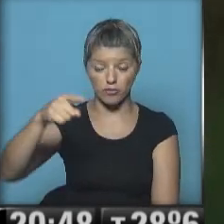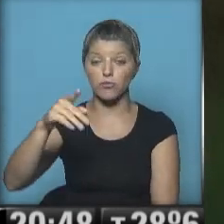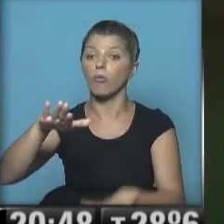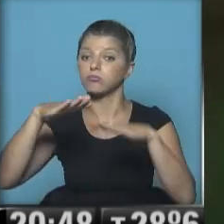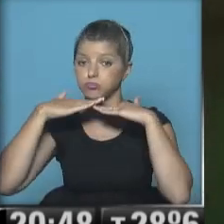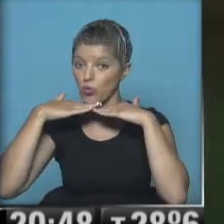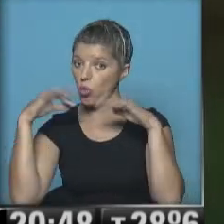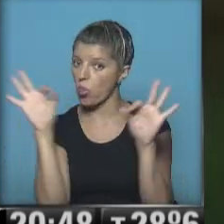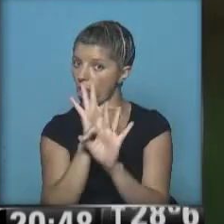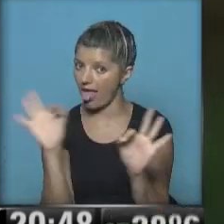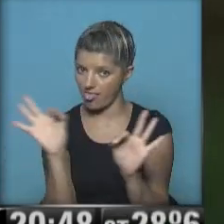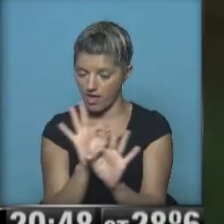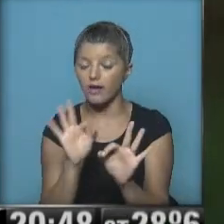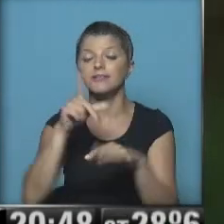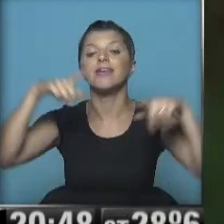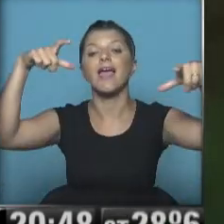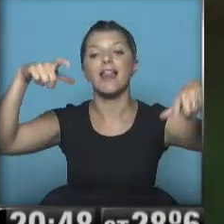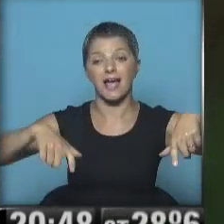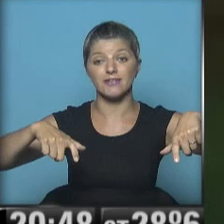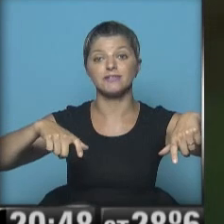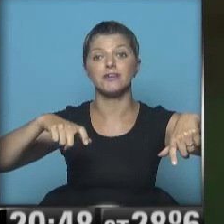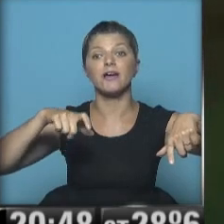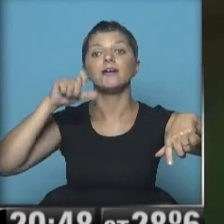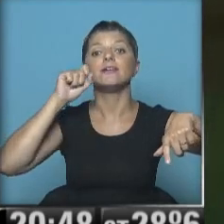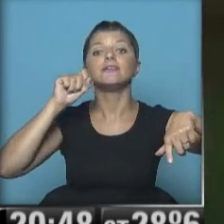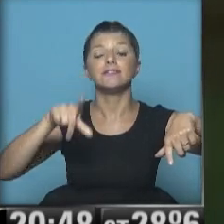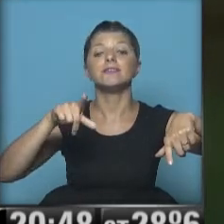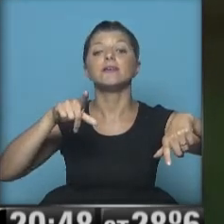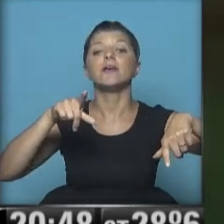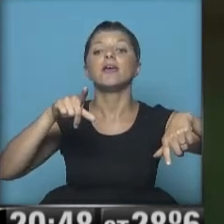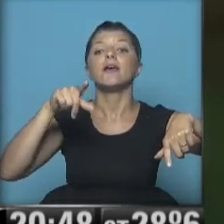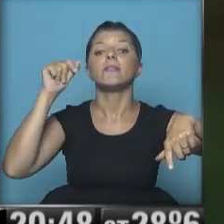público, sí, en el Estadio Mundialista, Huracán